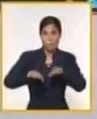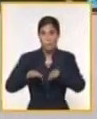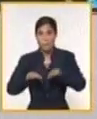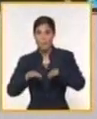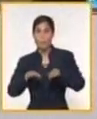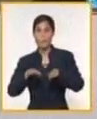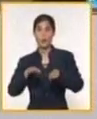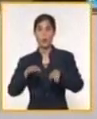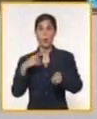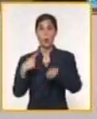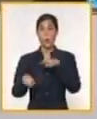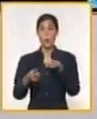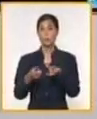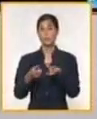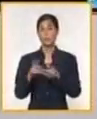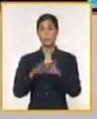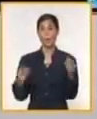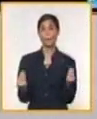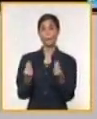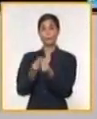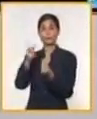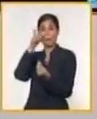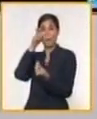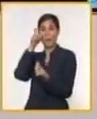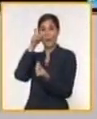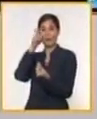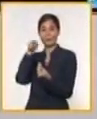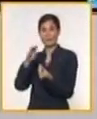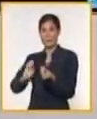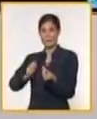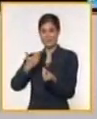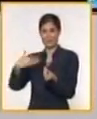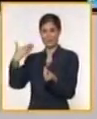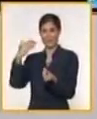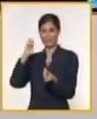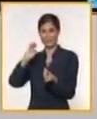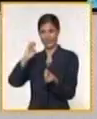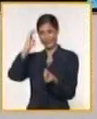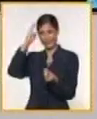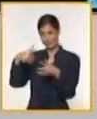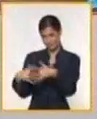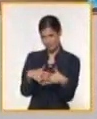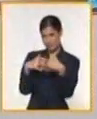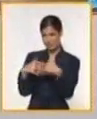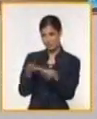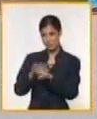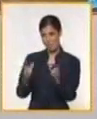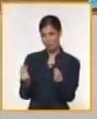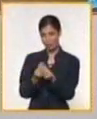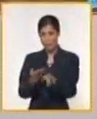se estaba preparando, que el mes pasado, que en enero. En realidad,